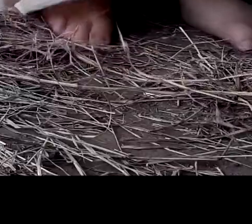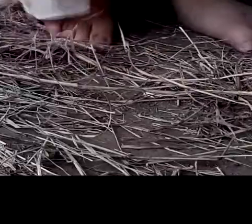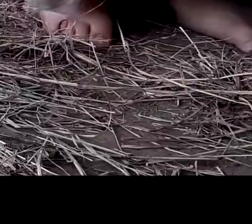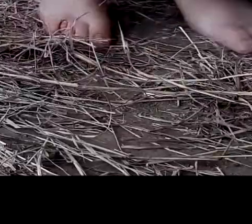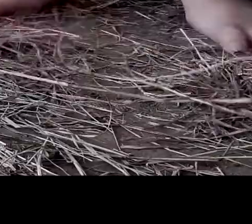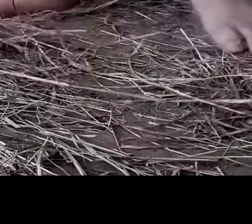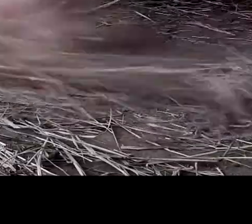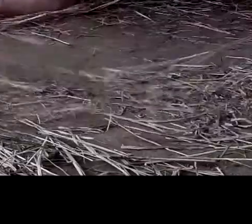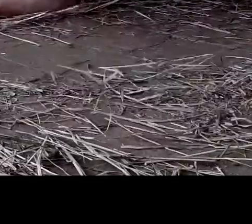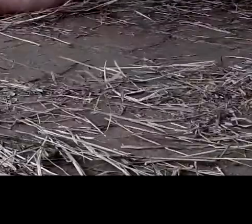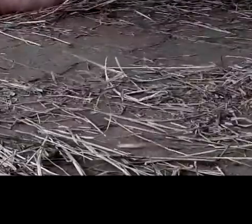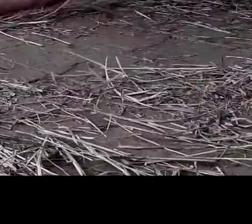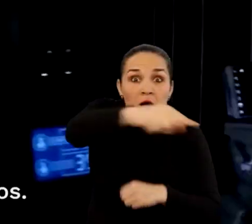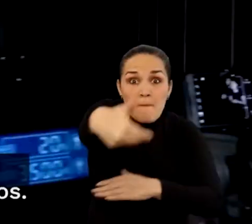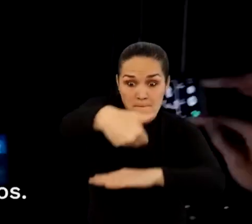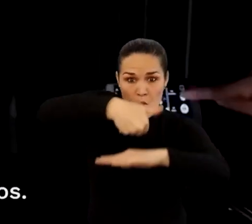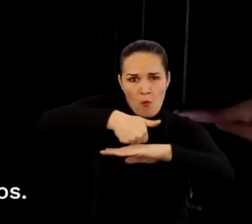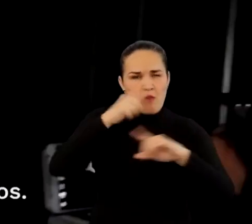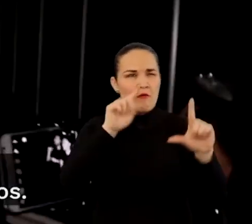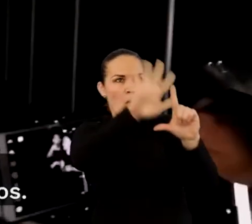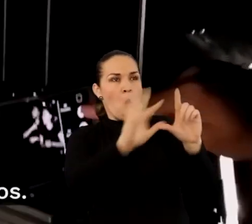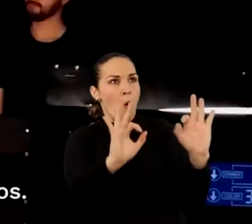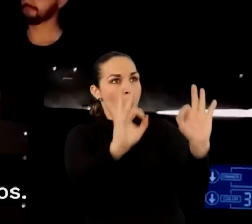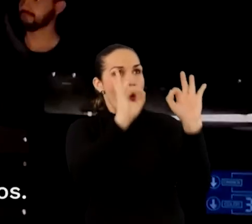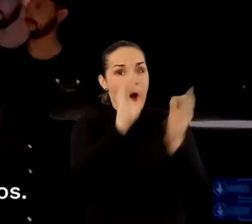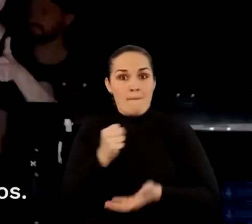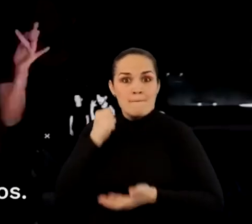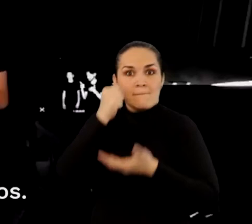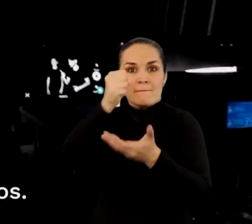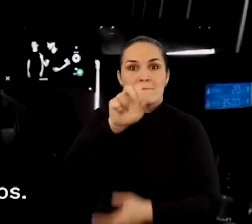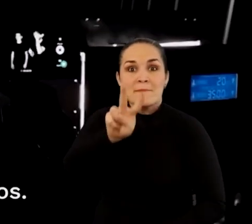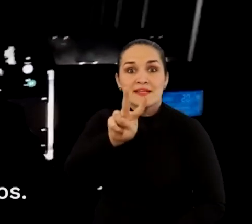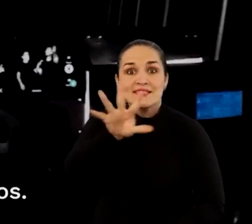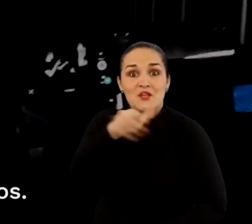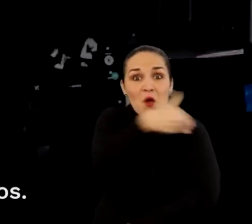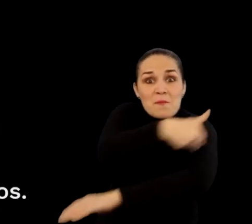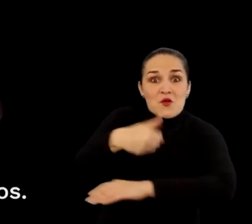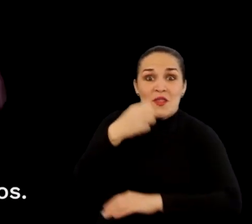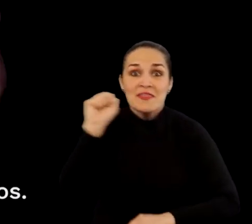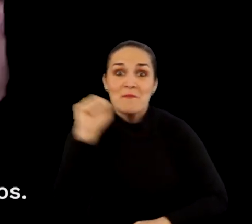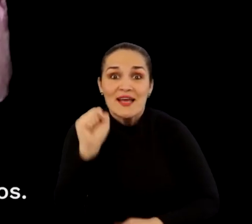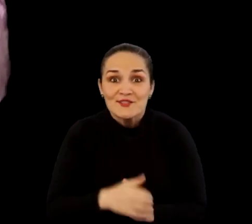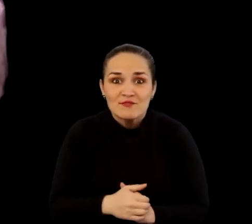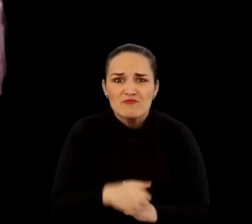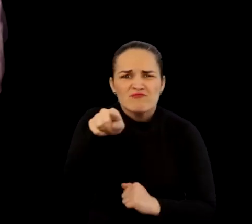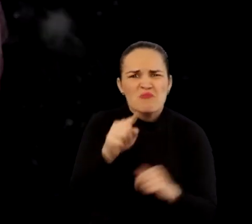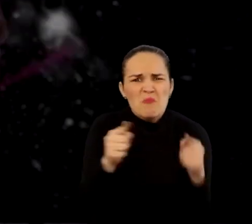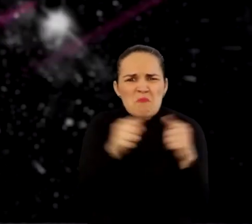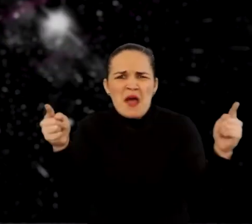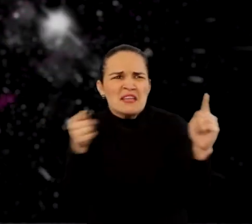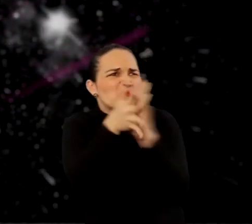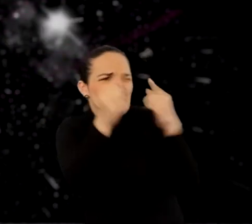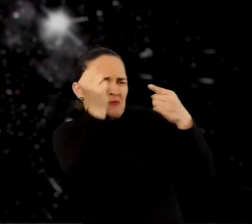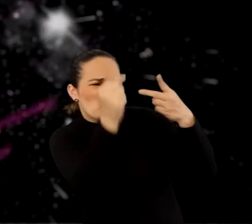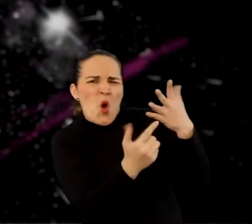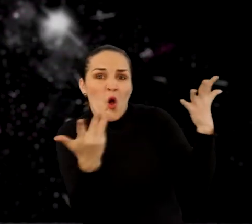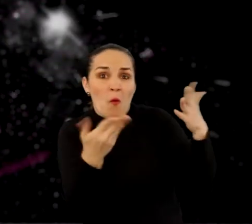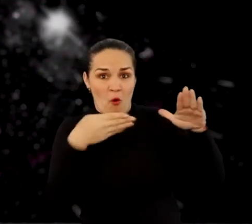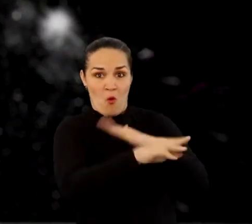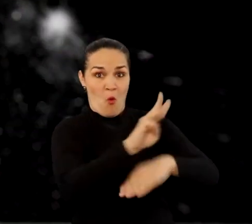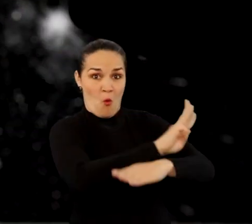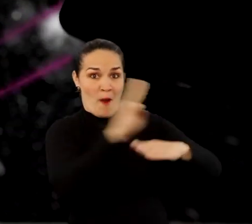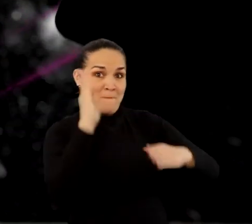proyectos. El corto ganador recibirá un premio de 25 millones de pesos. Revisa las condiciones en